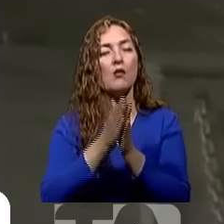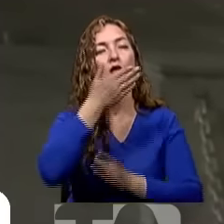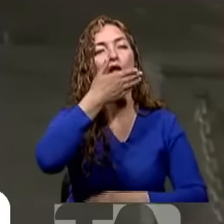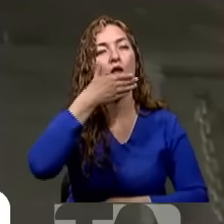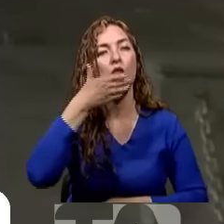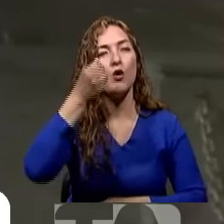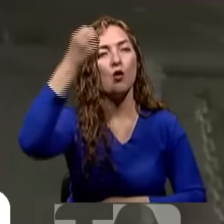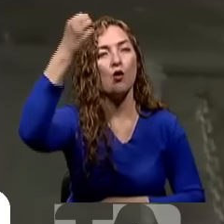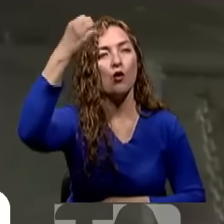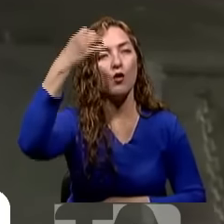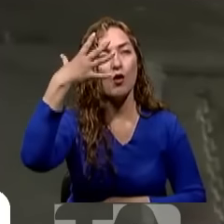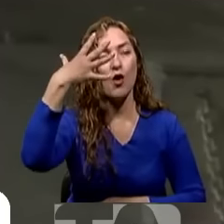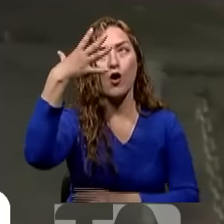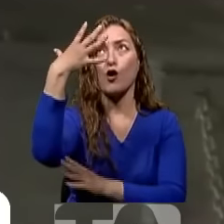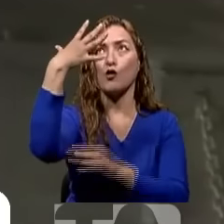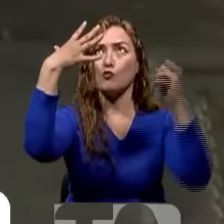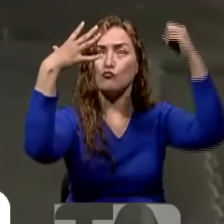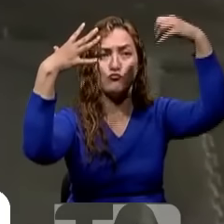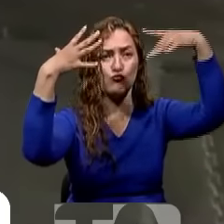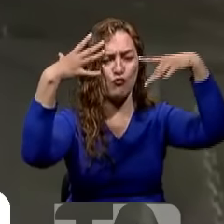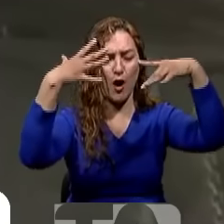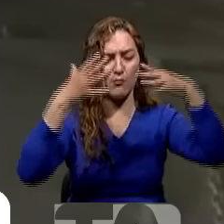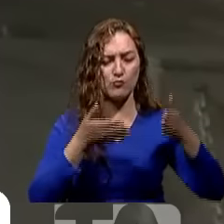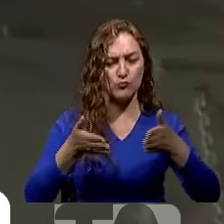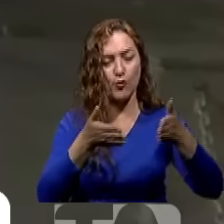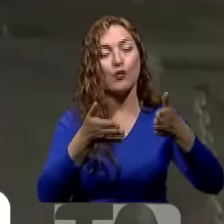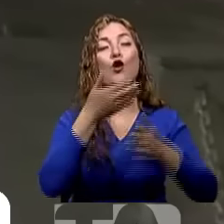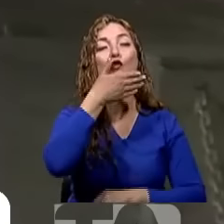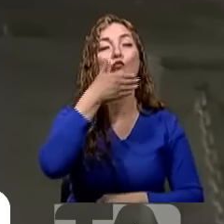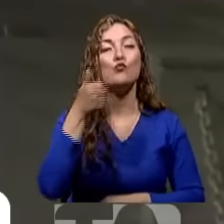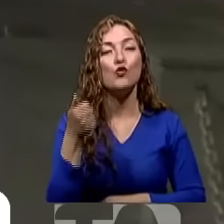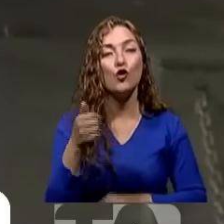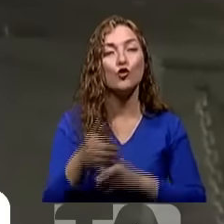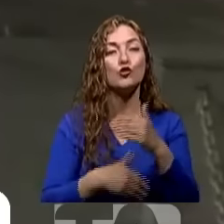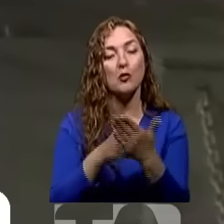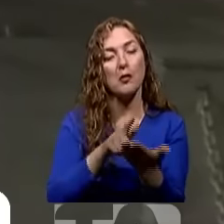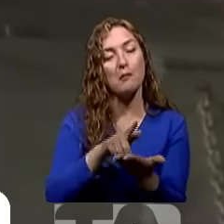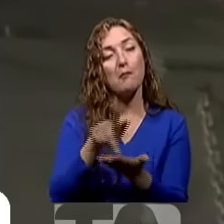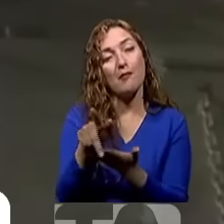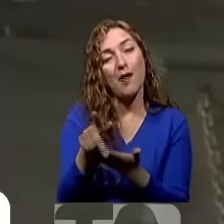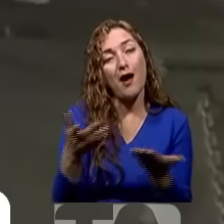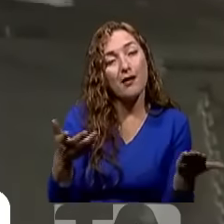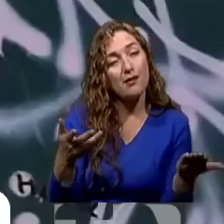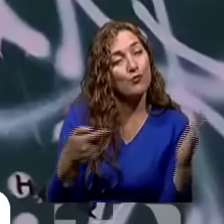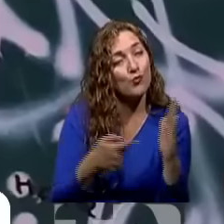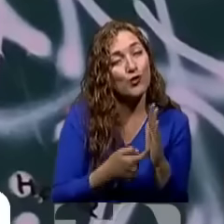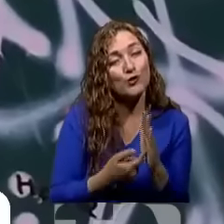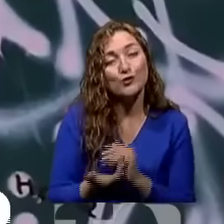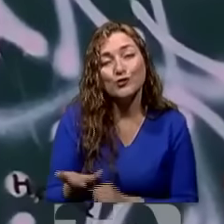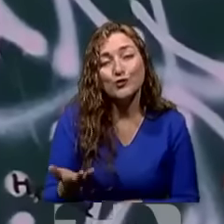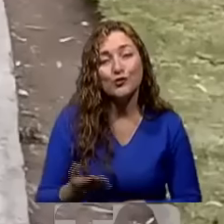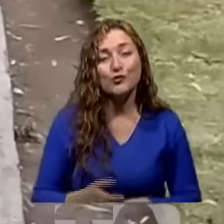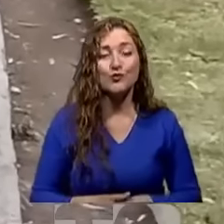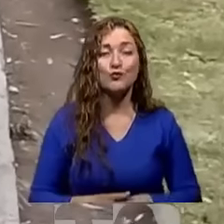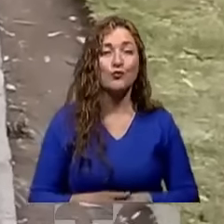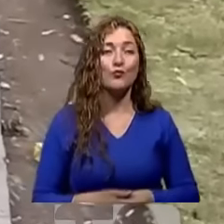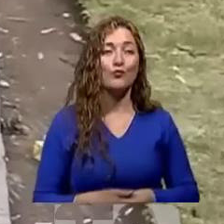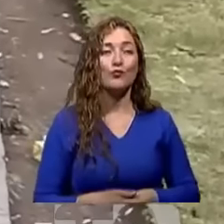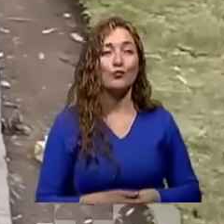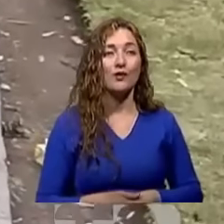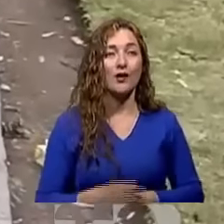la iluminación ornamental y más amigable con el ambiente, más aún cuando todos pagan el alumbrado público. Mientras que en el día, el